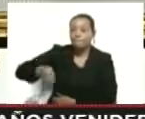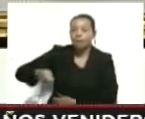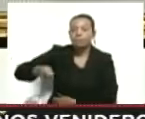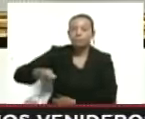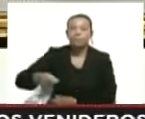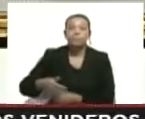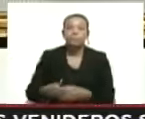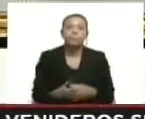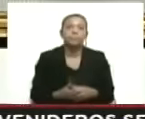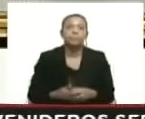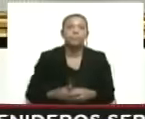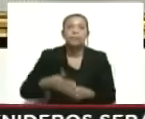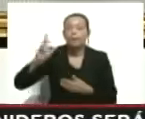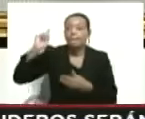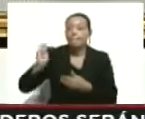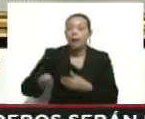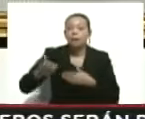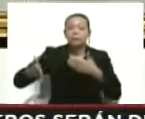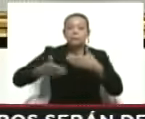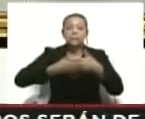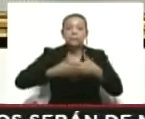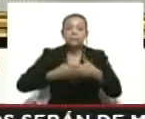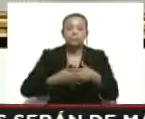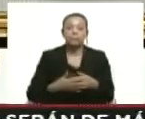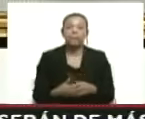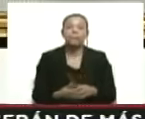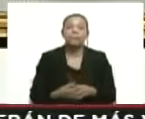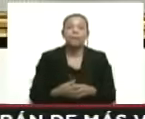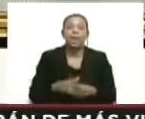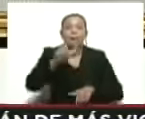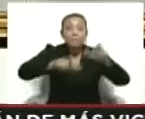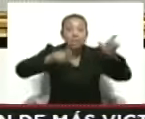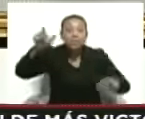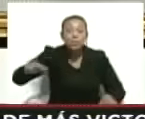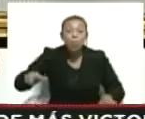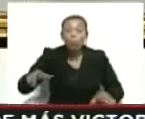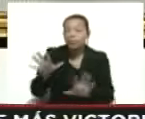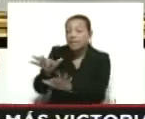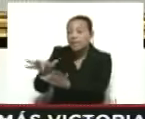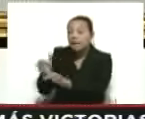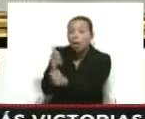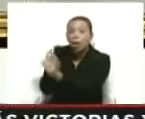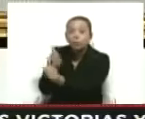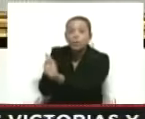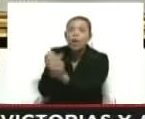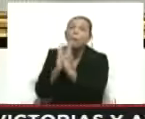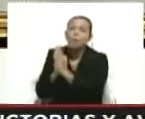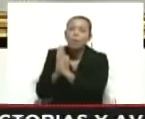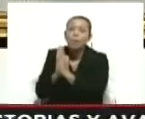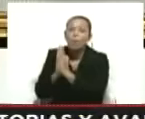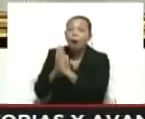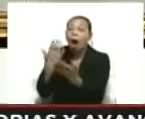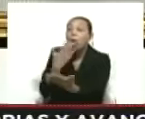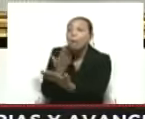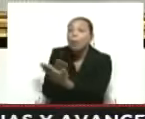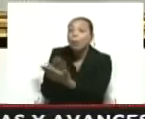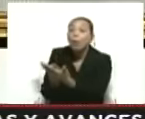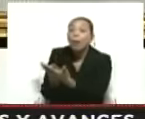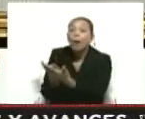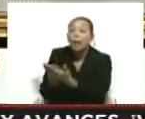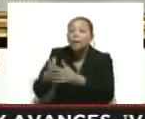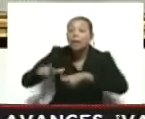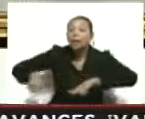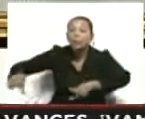el debate. Se cierra. Ciudadano secretario accidental, por favor, sírvase dar lectura a las propuestas en